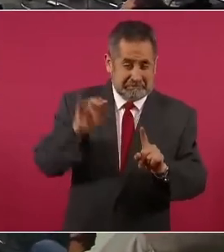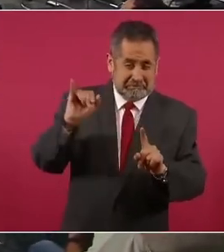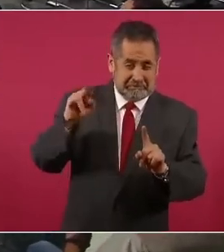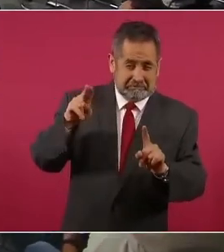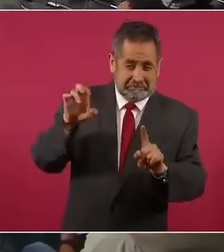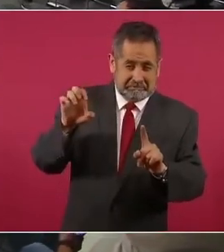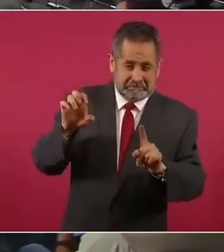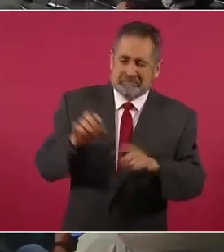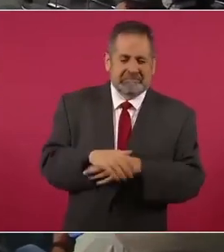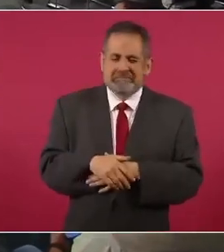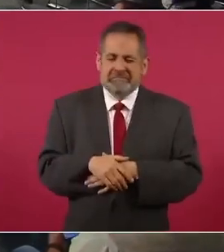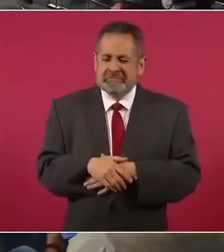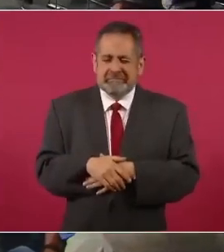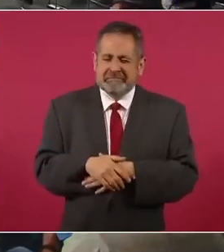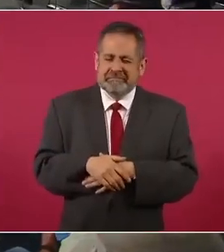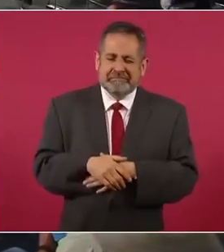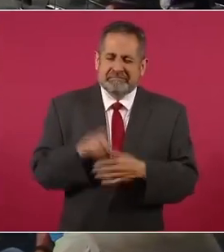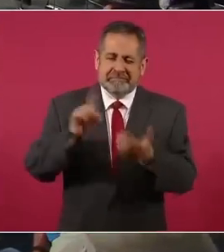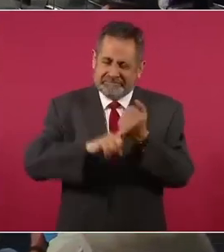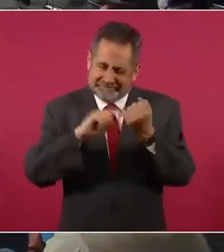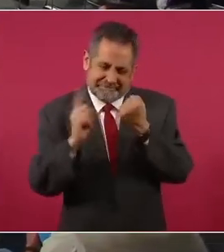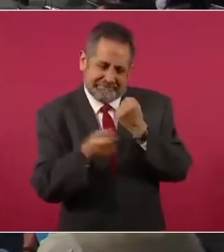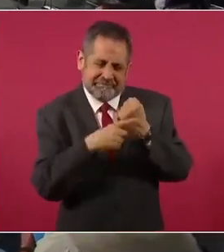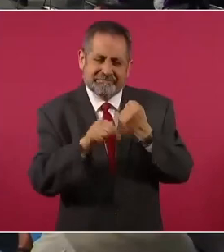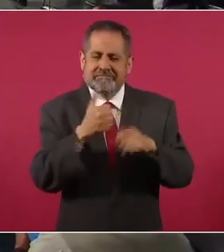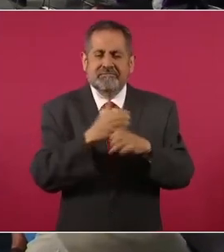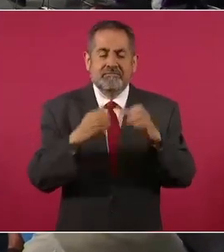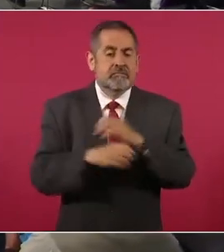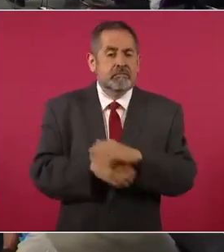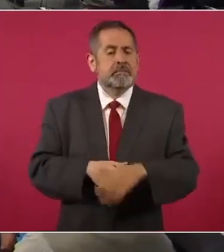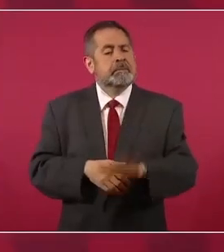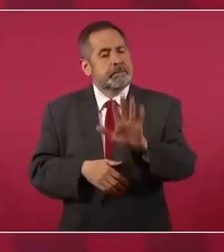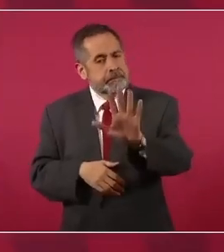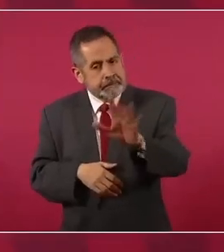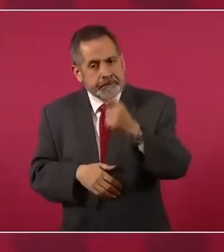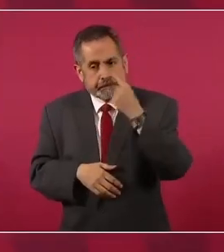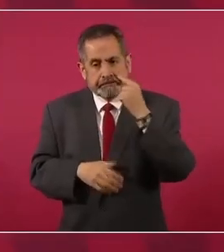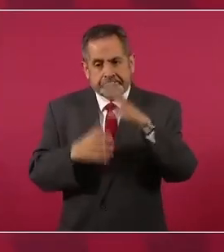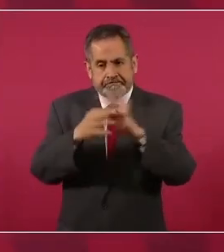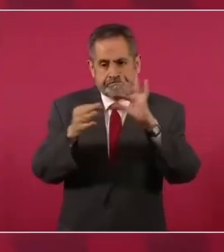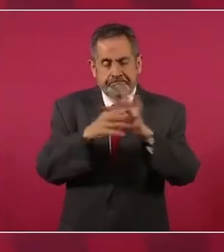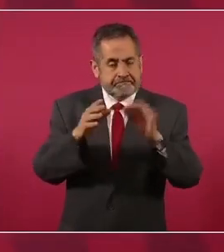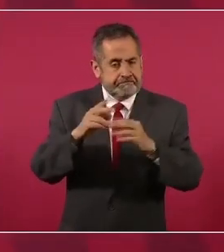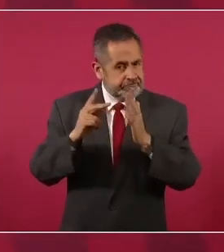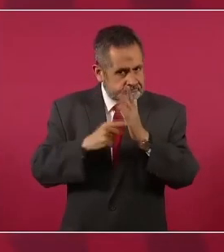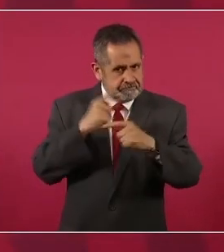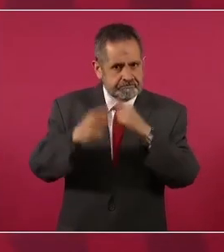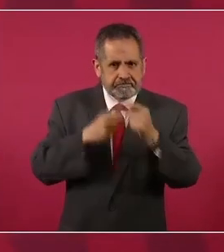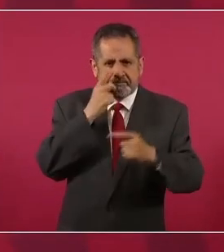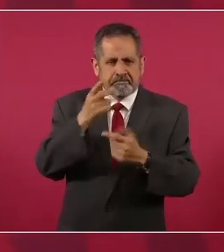Antes voy a repetir en qué consiste la iniciativa.